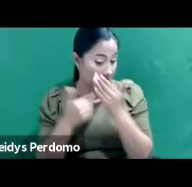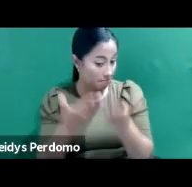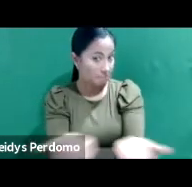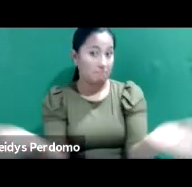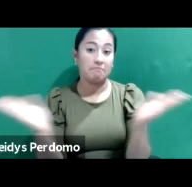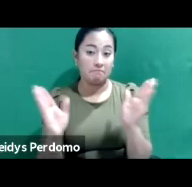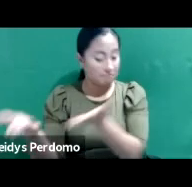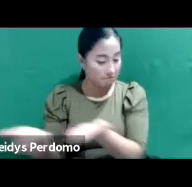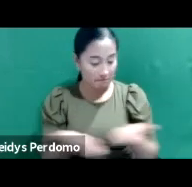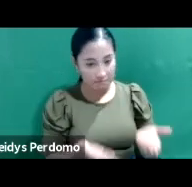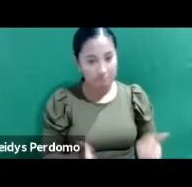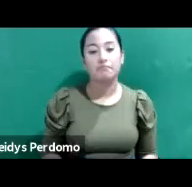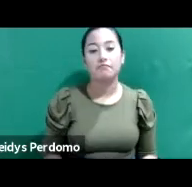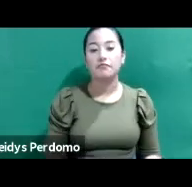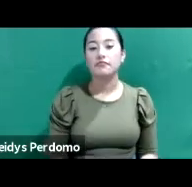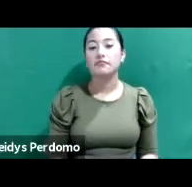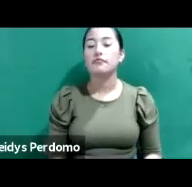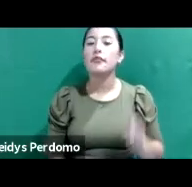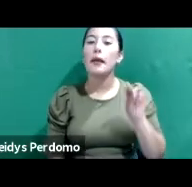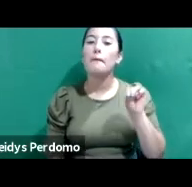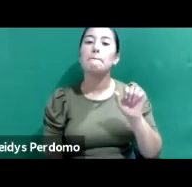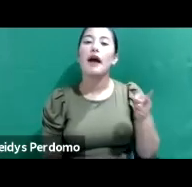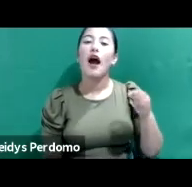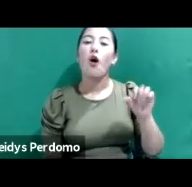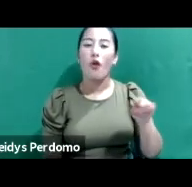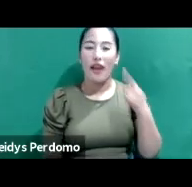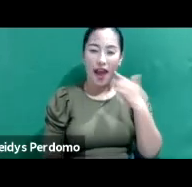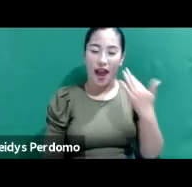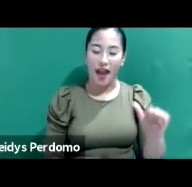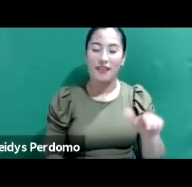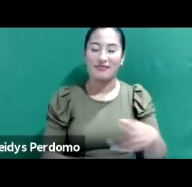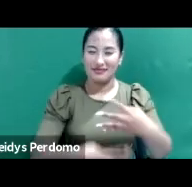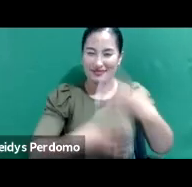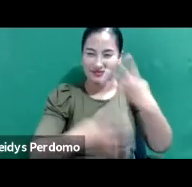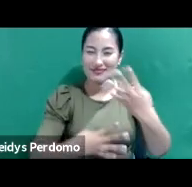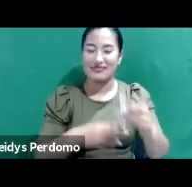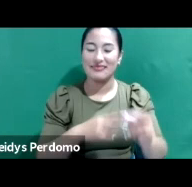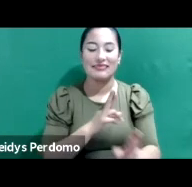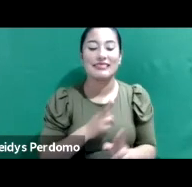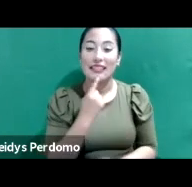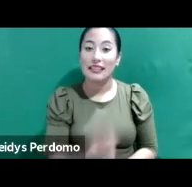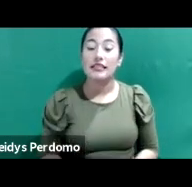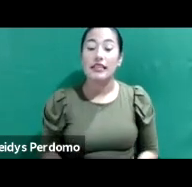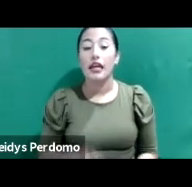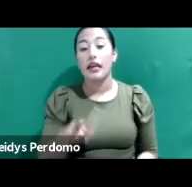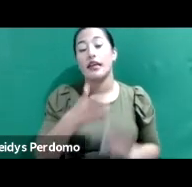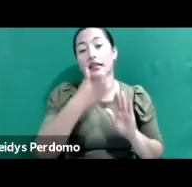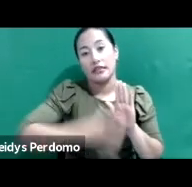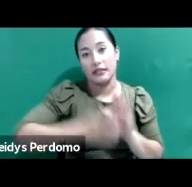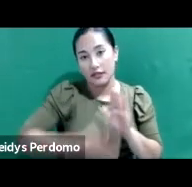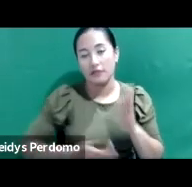otra cosa que nos menciona Magola, Diana, y es respecto que cuando presenta este diagnóstico lleva de base